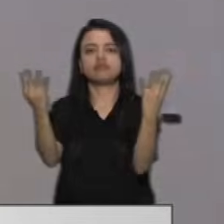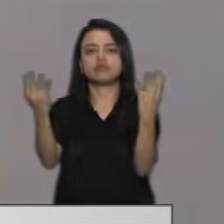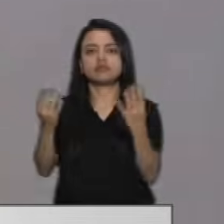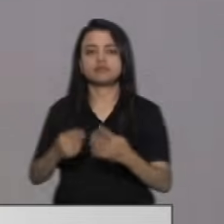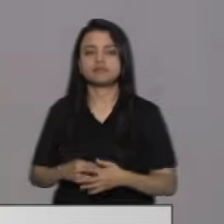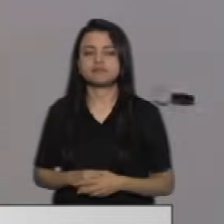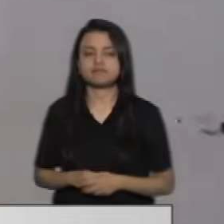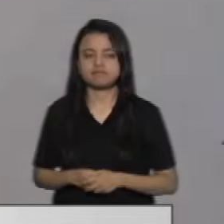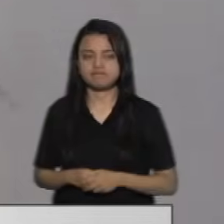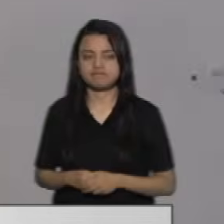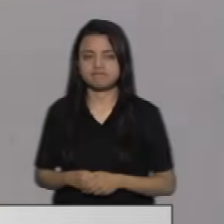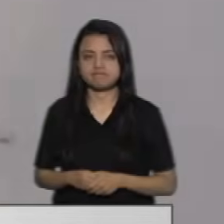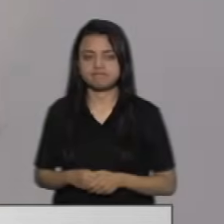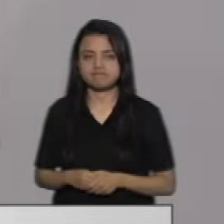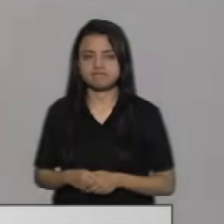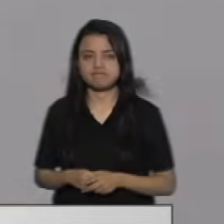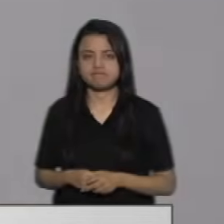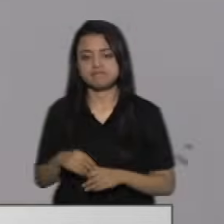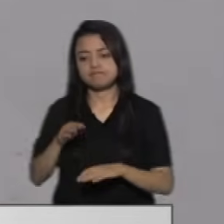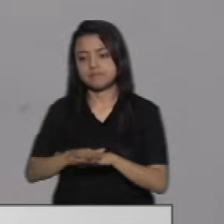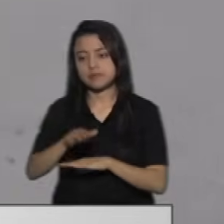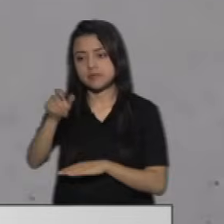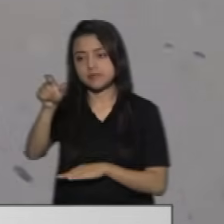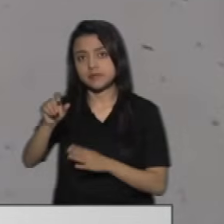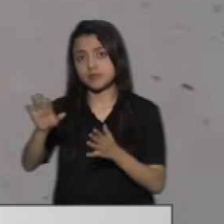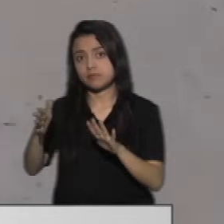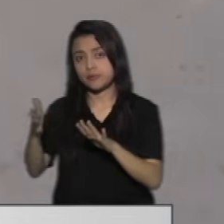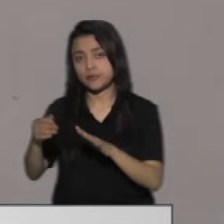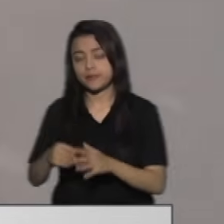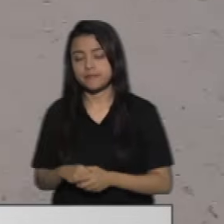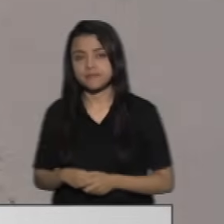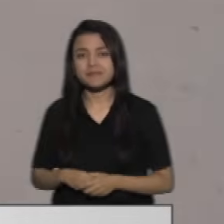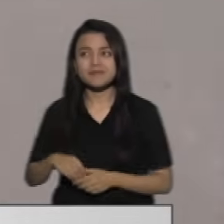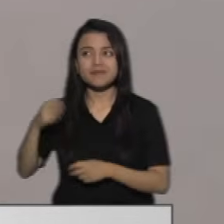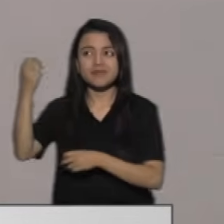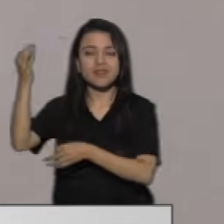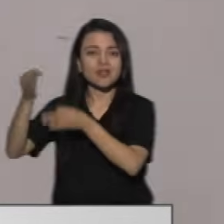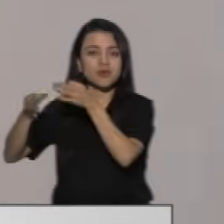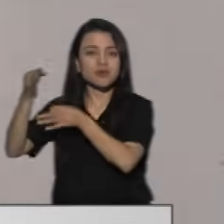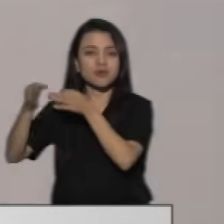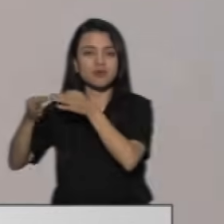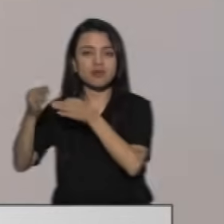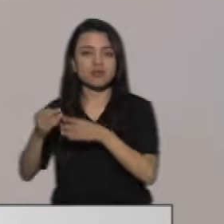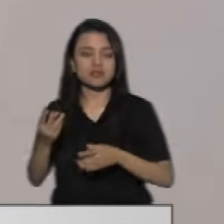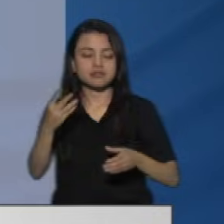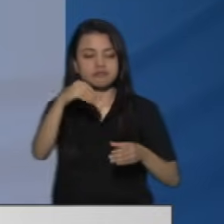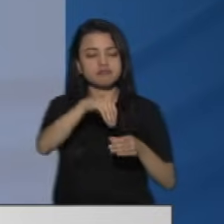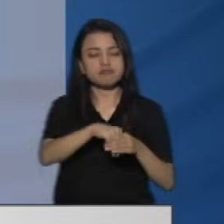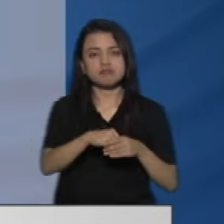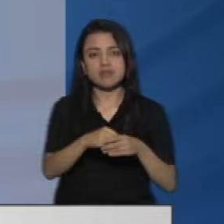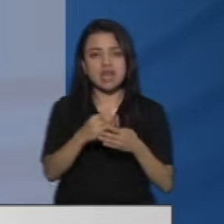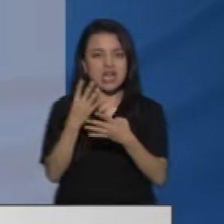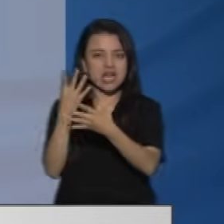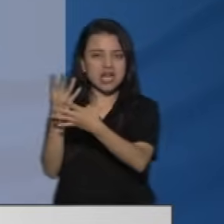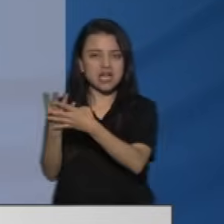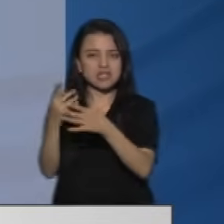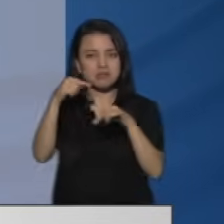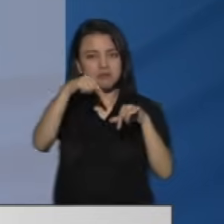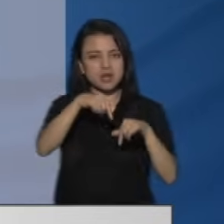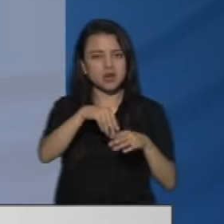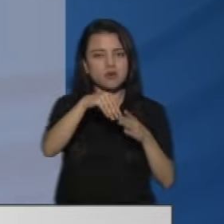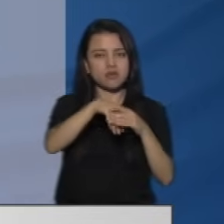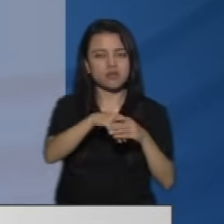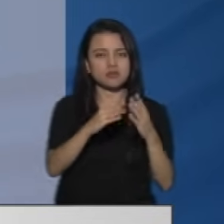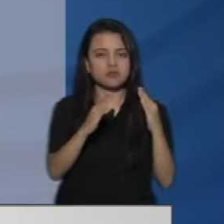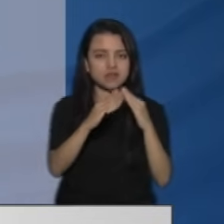que lastimosamente perdió la vida. El juez le dio medida privativa domiciliaria y se judicializó al policía que iba conduciendo